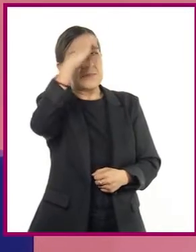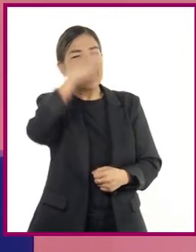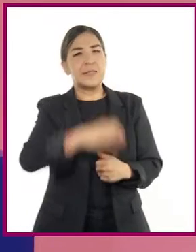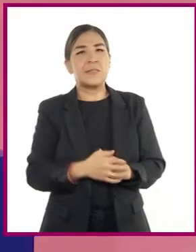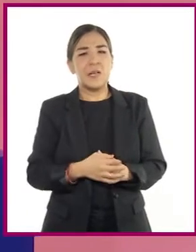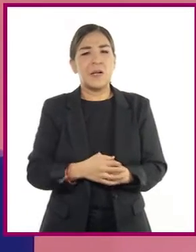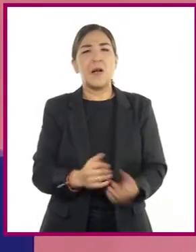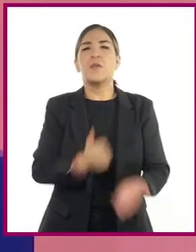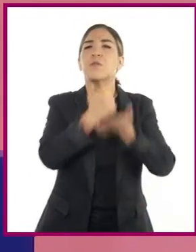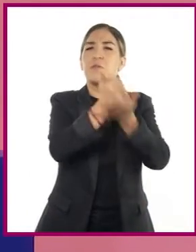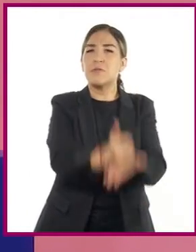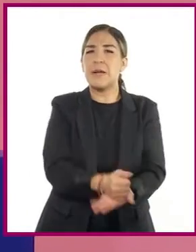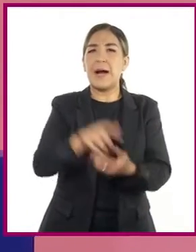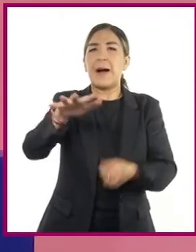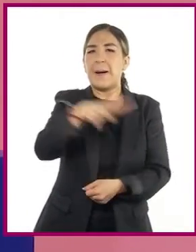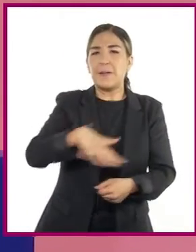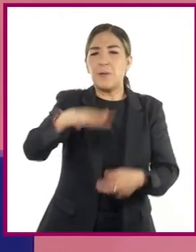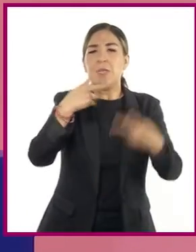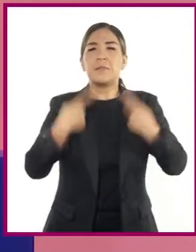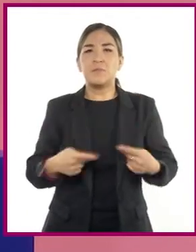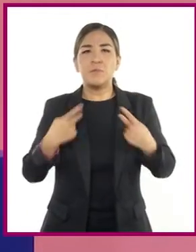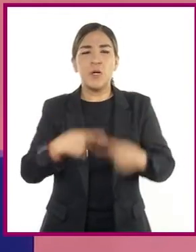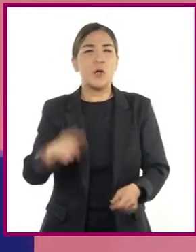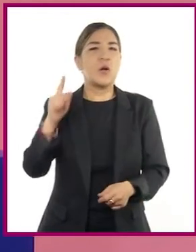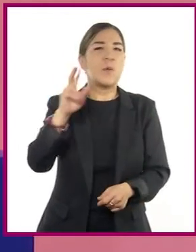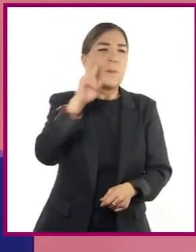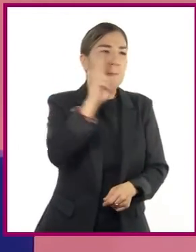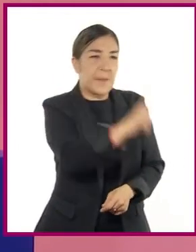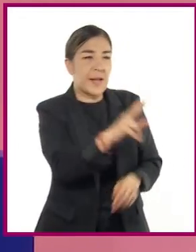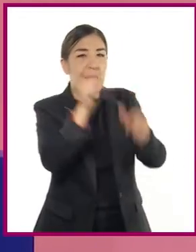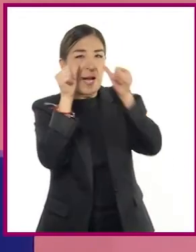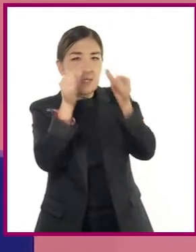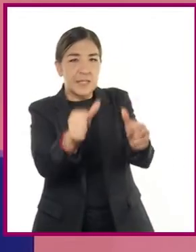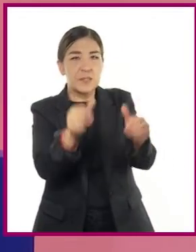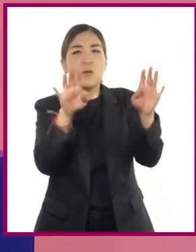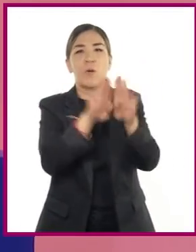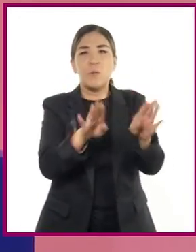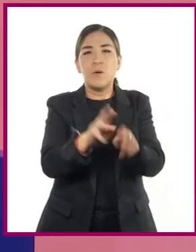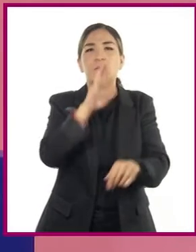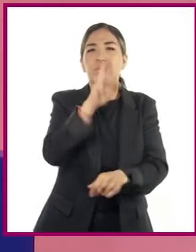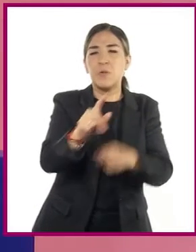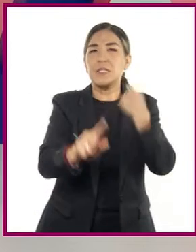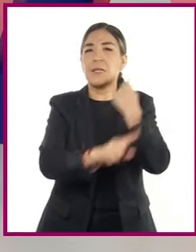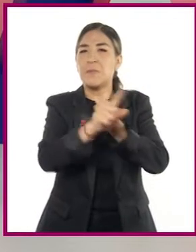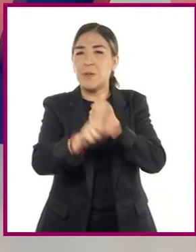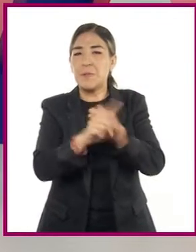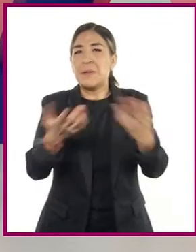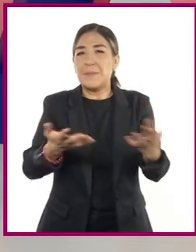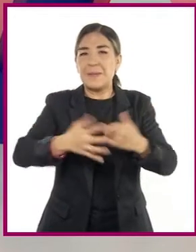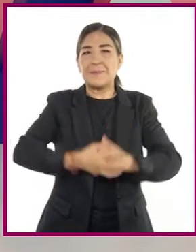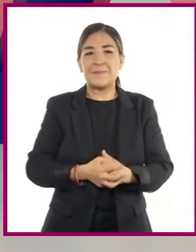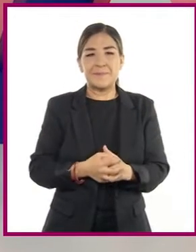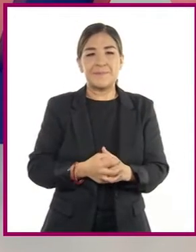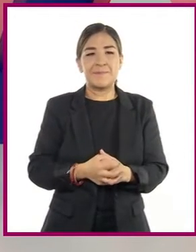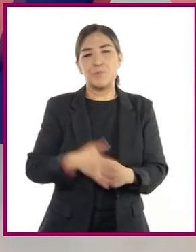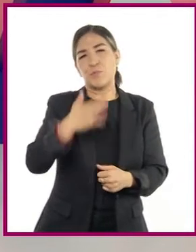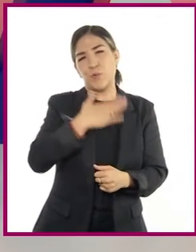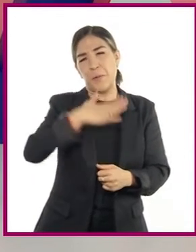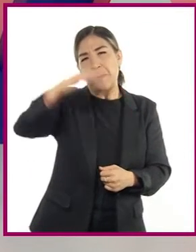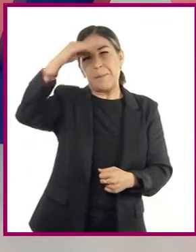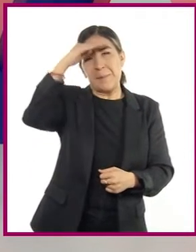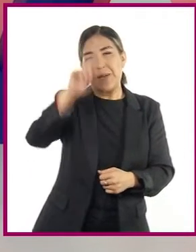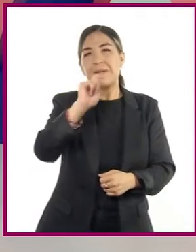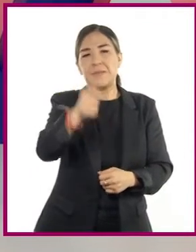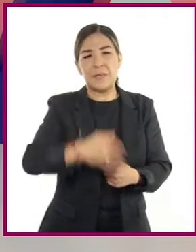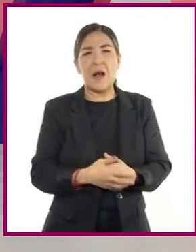¿qué ayuda a que las personas se escuchen y puedan comenzar a resolver los conflictos? Se me ocurre que